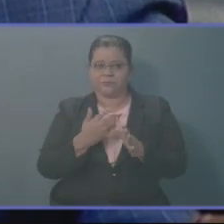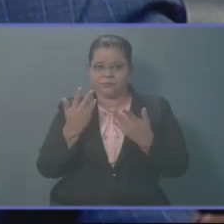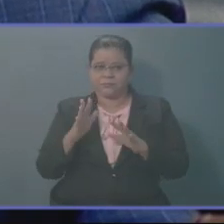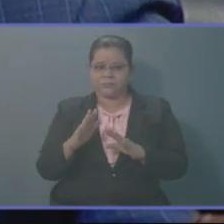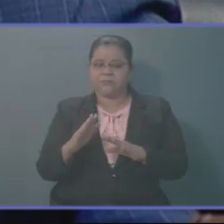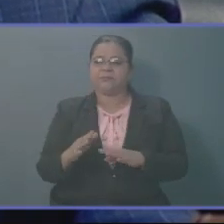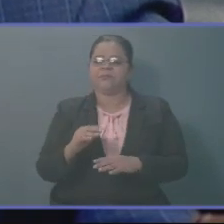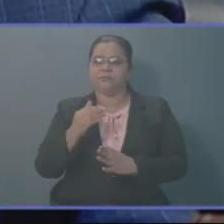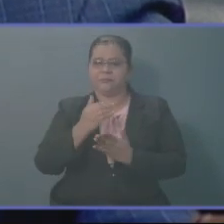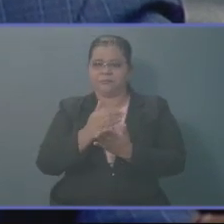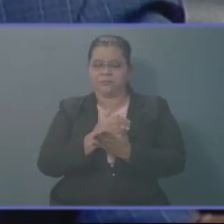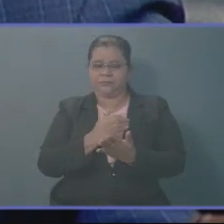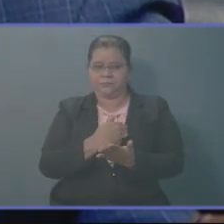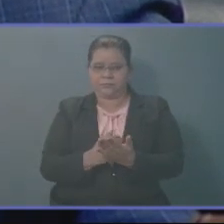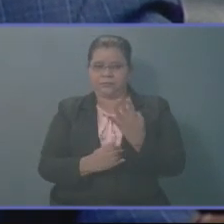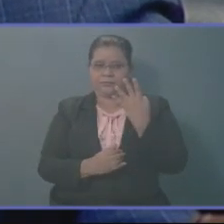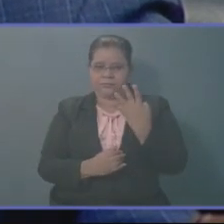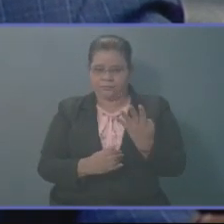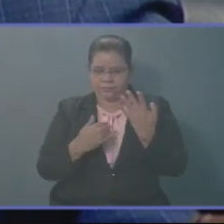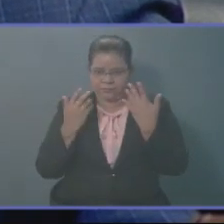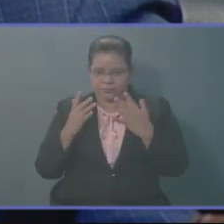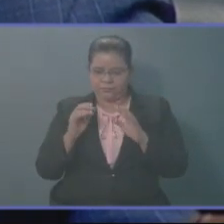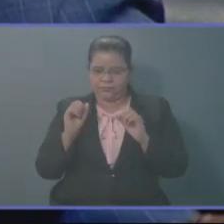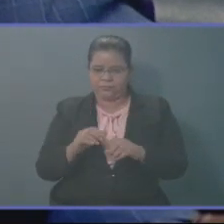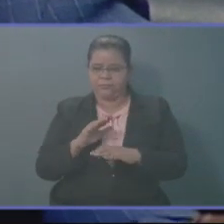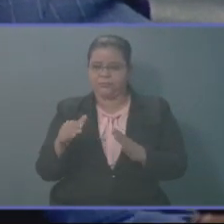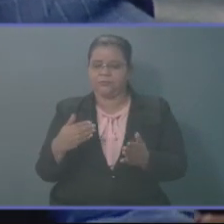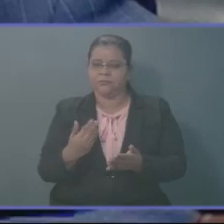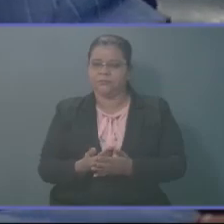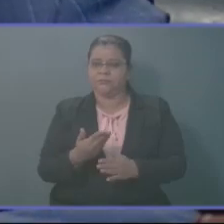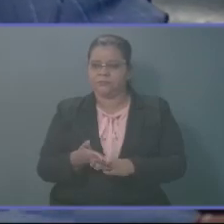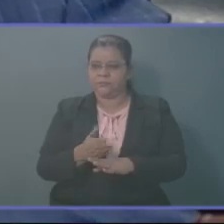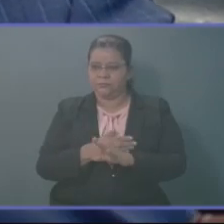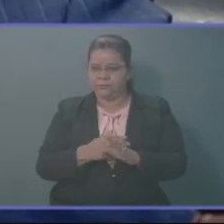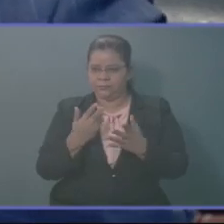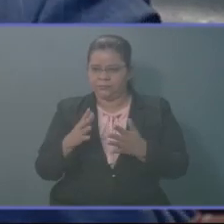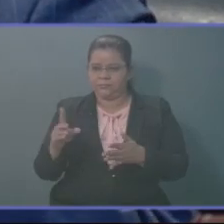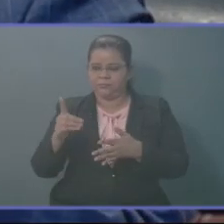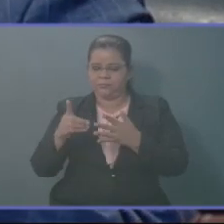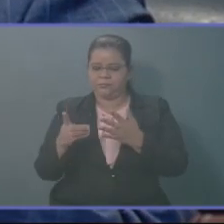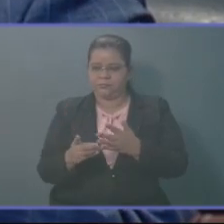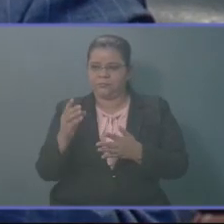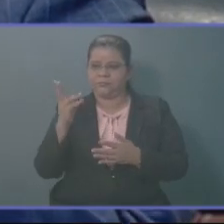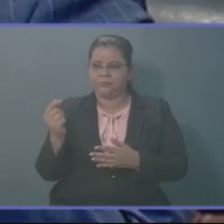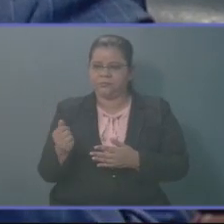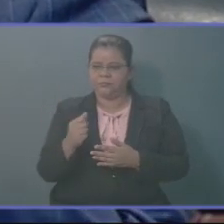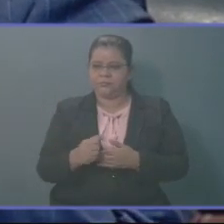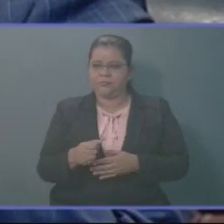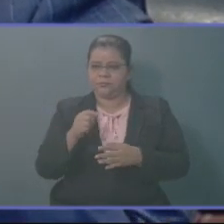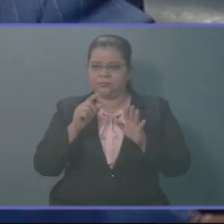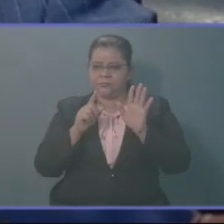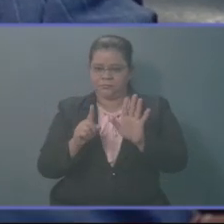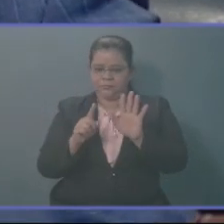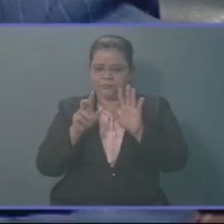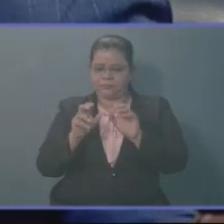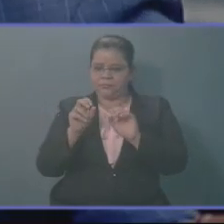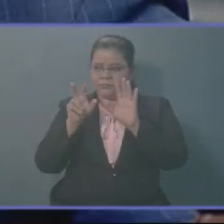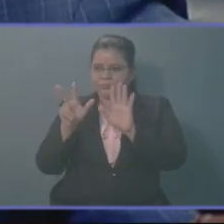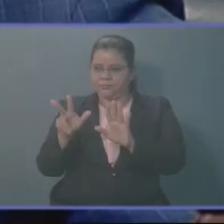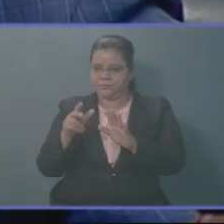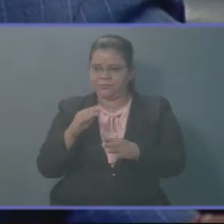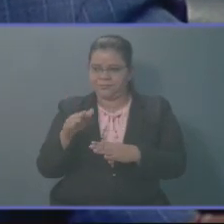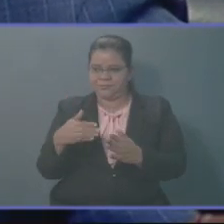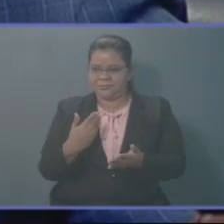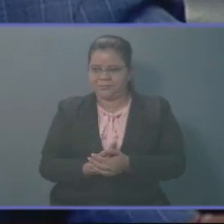considerando 4 sustituirá parte de los recursos autorizados mediante el decreto legislativo número 608 al que se